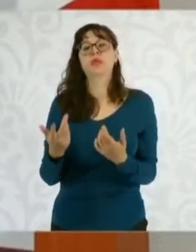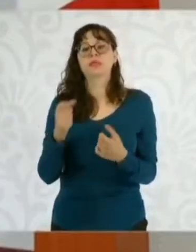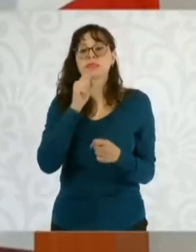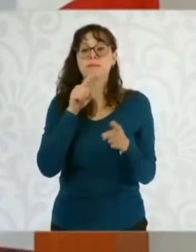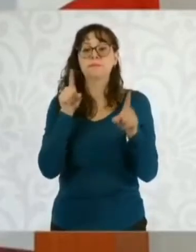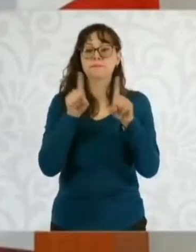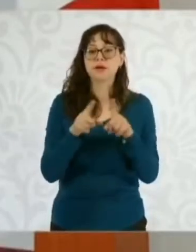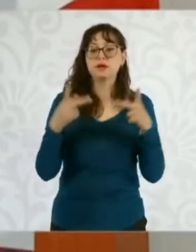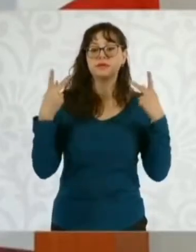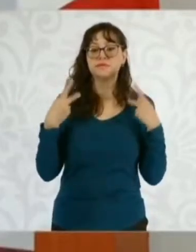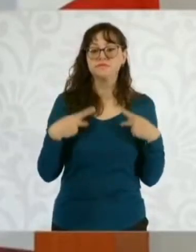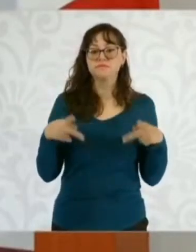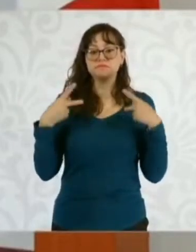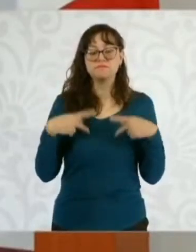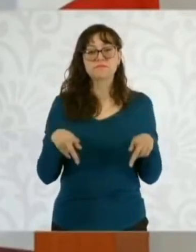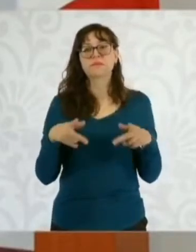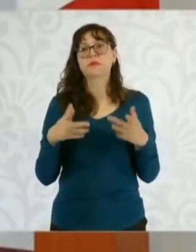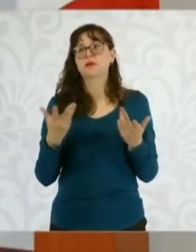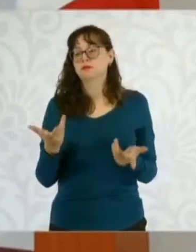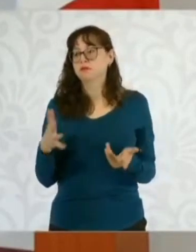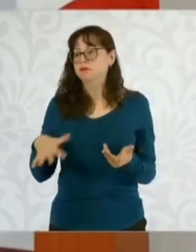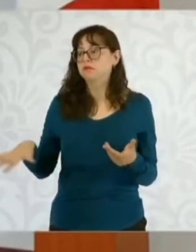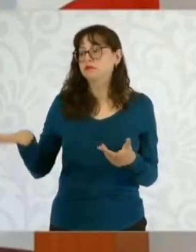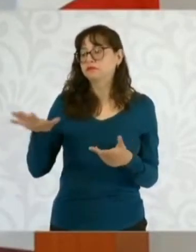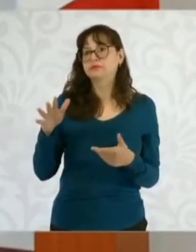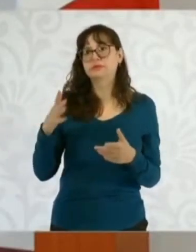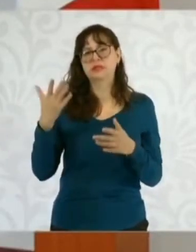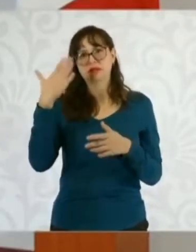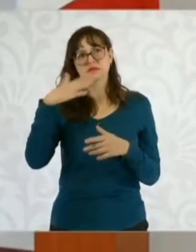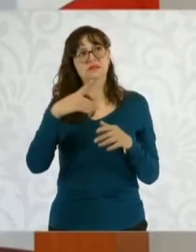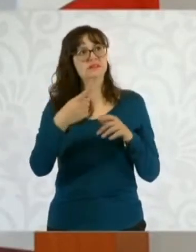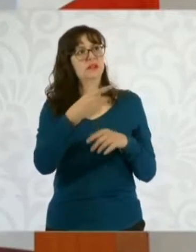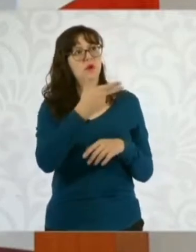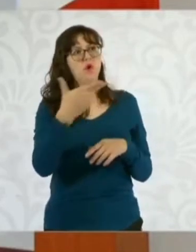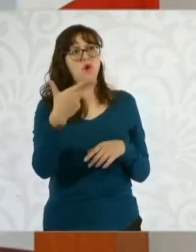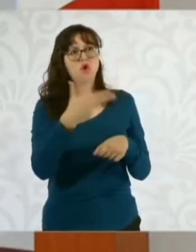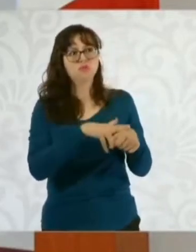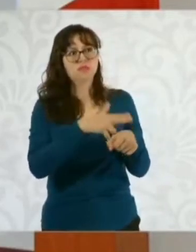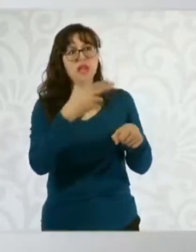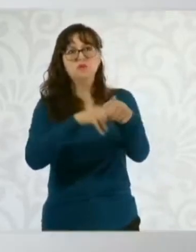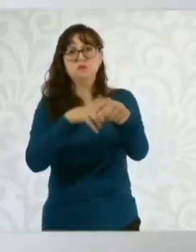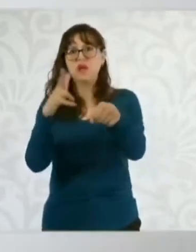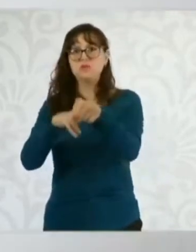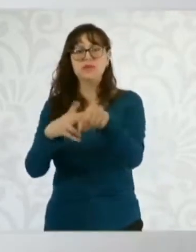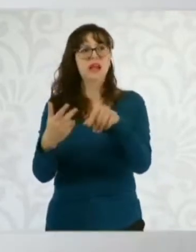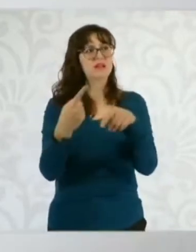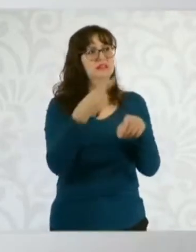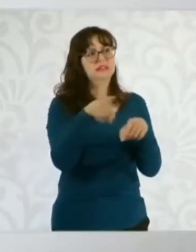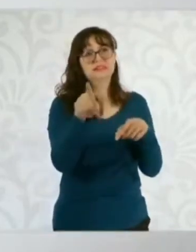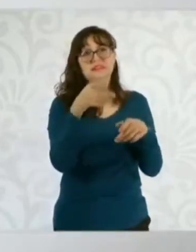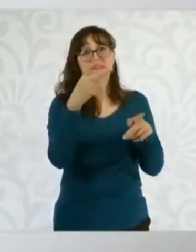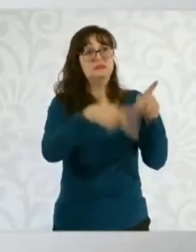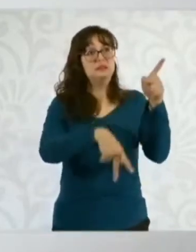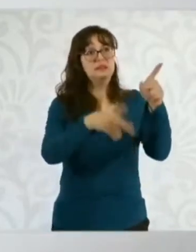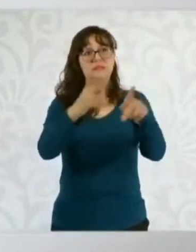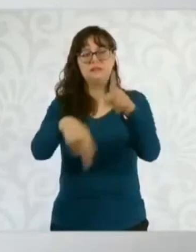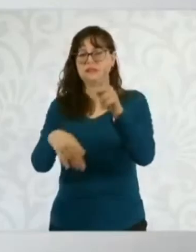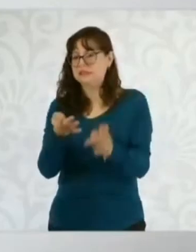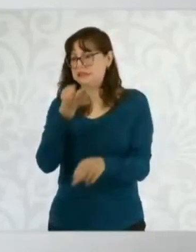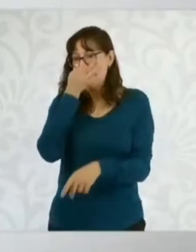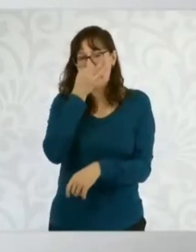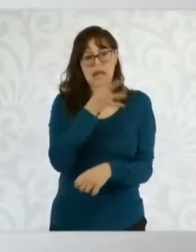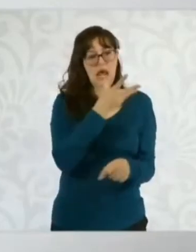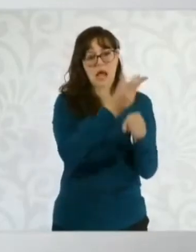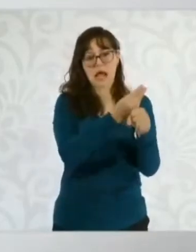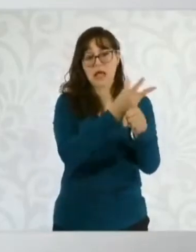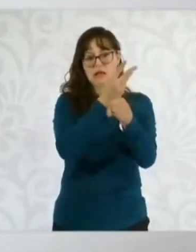la infraestructura que durante décadas pudo haber estado abandonada durante el periodo neoliberal, todavía falta poquito por terminar y un programa